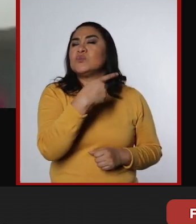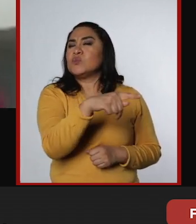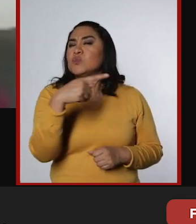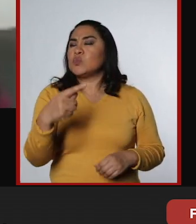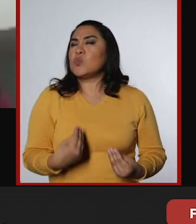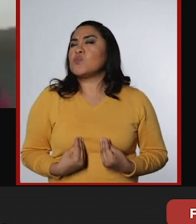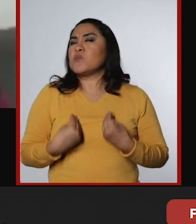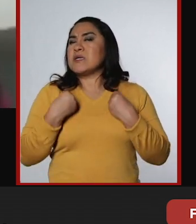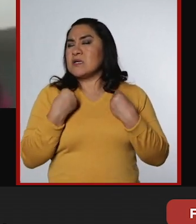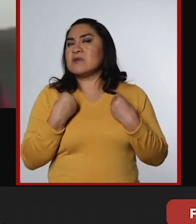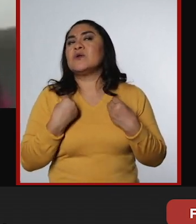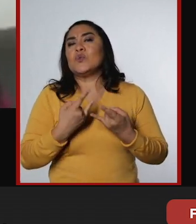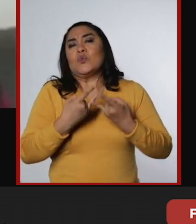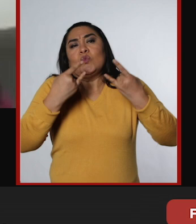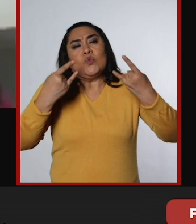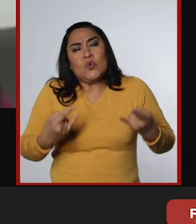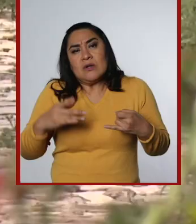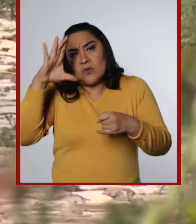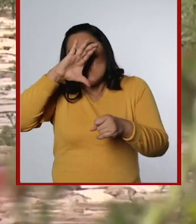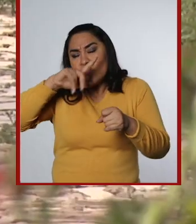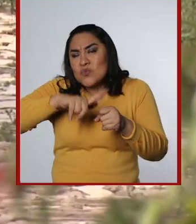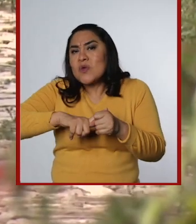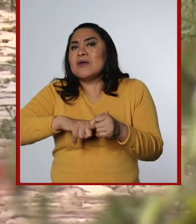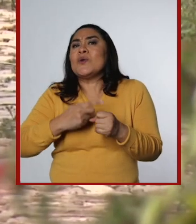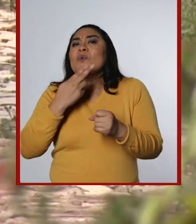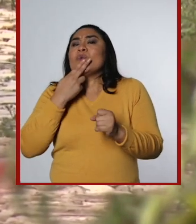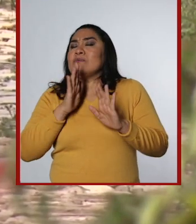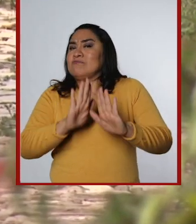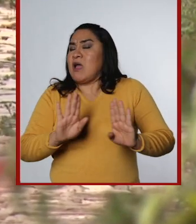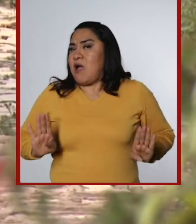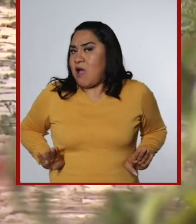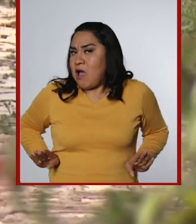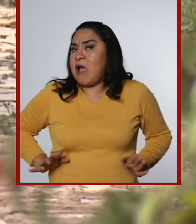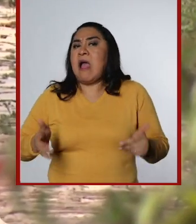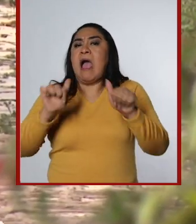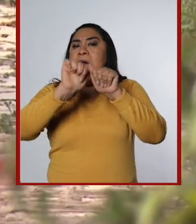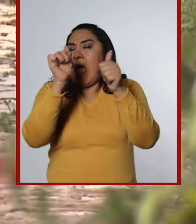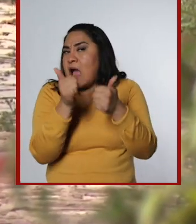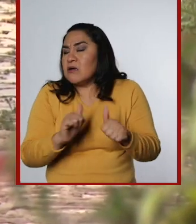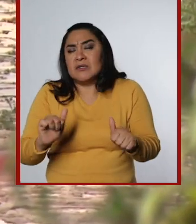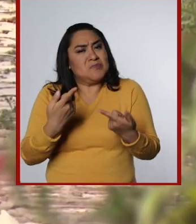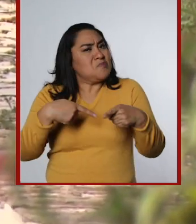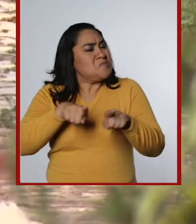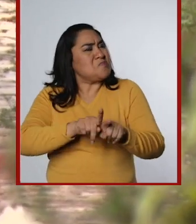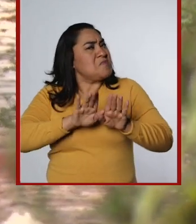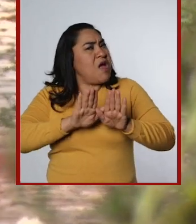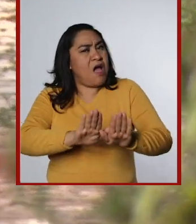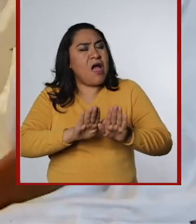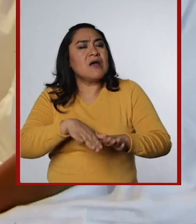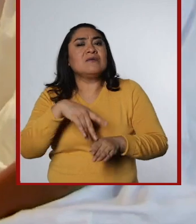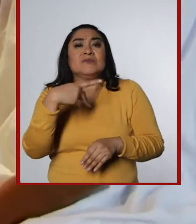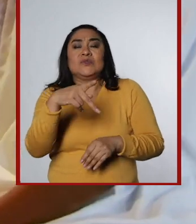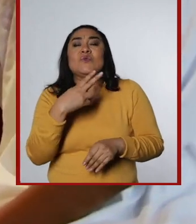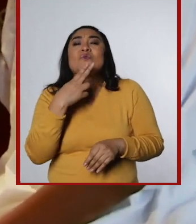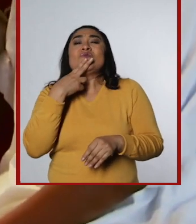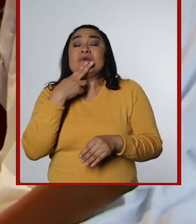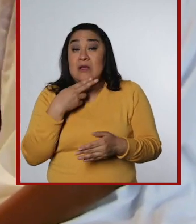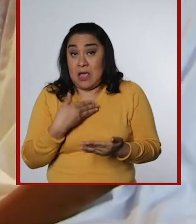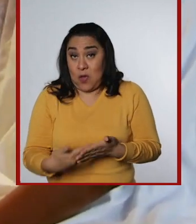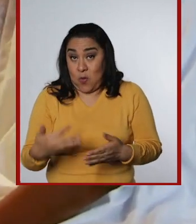vida, pues raíces, historia, cultura y sobre todo partes inalienables de lo que es la